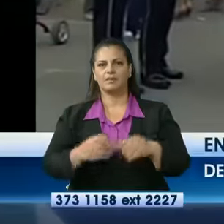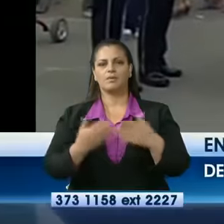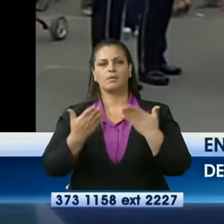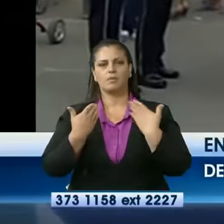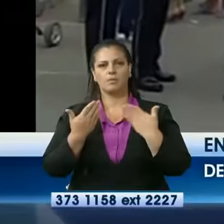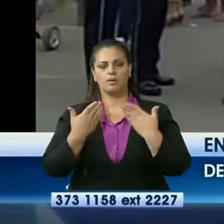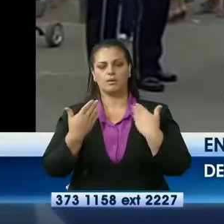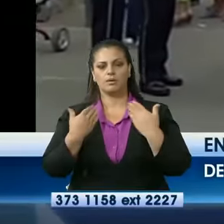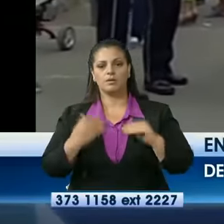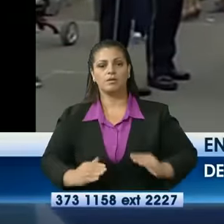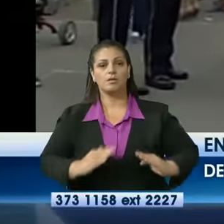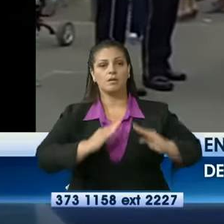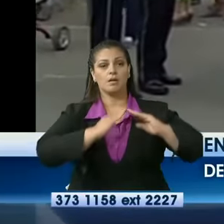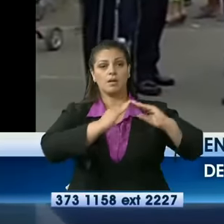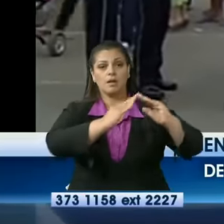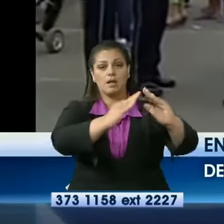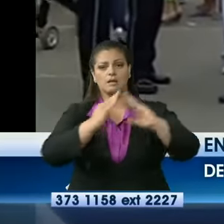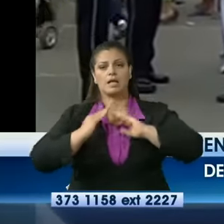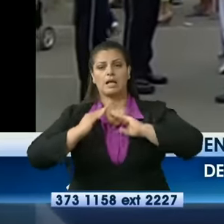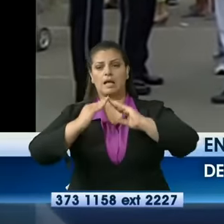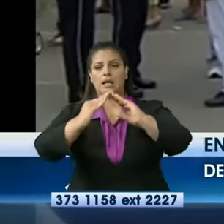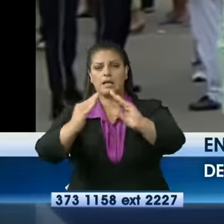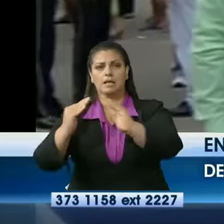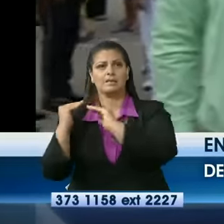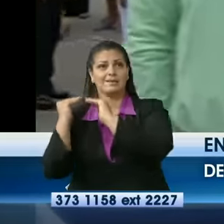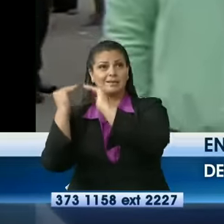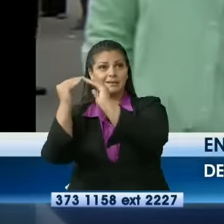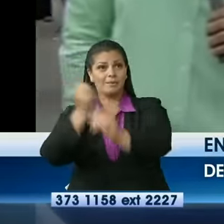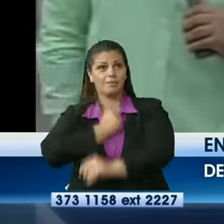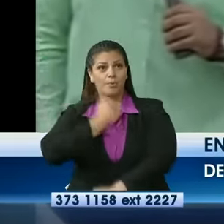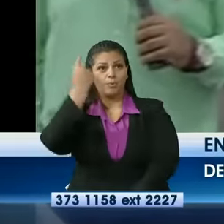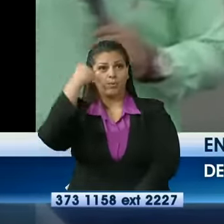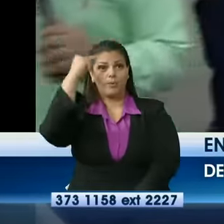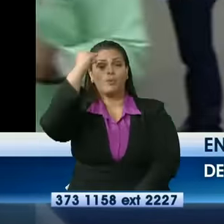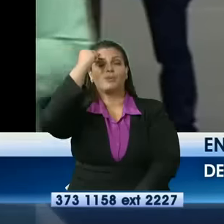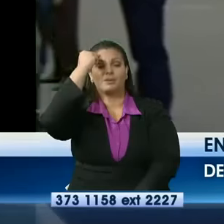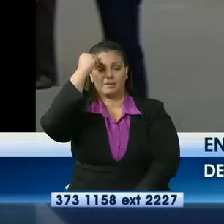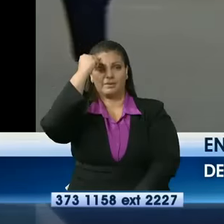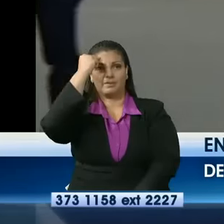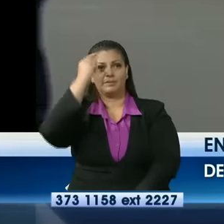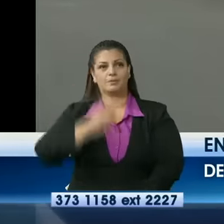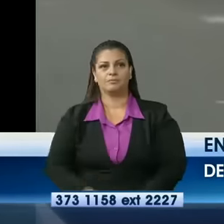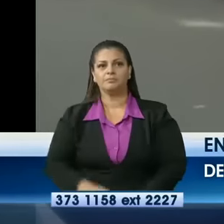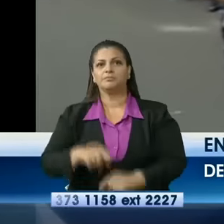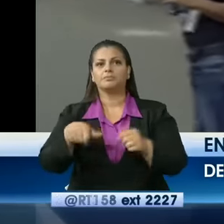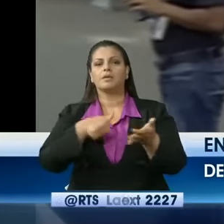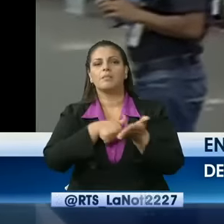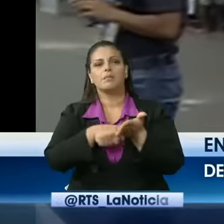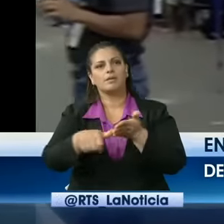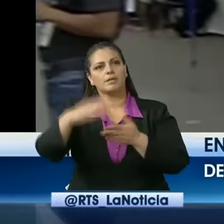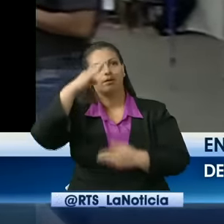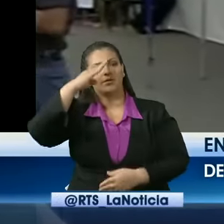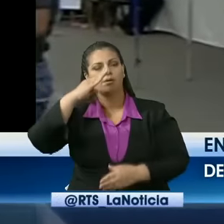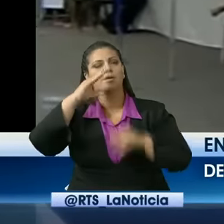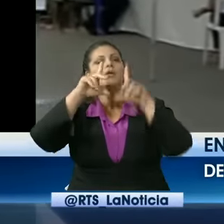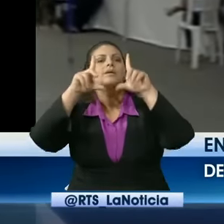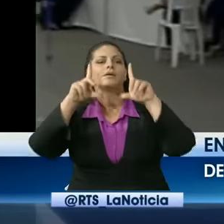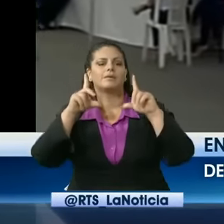2. Aquí la Gobernación del Guayas, junto con otras instancias ministeriales, se encuentran interviniendo en materia de seguridad y también